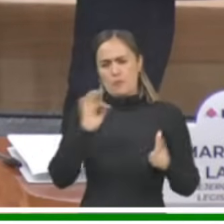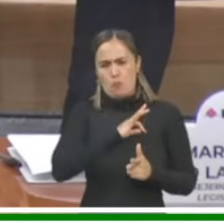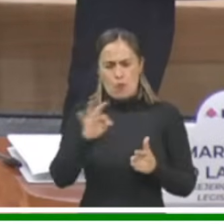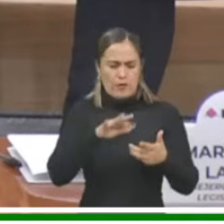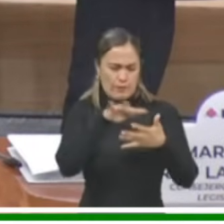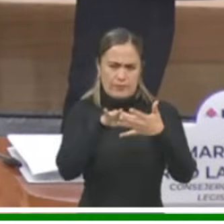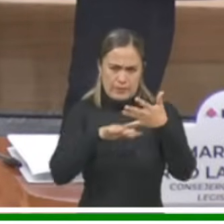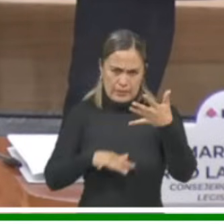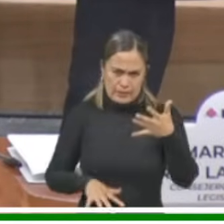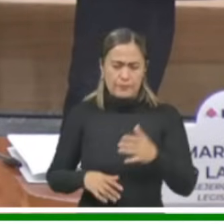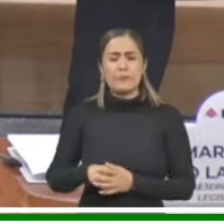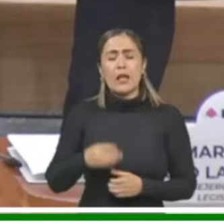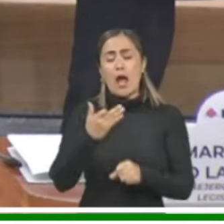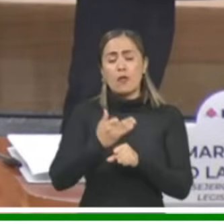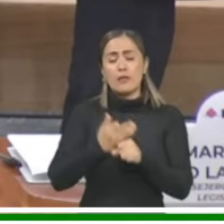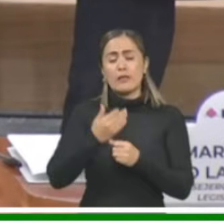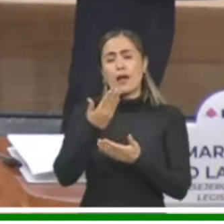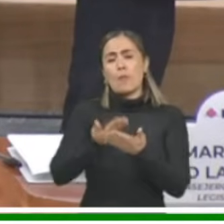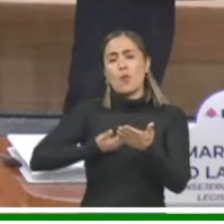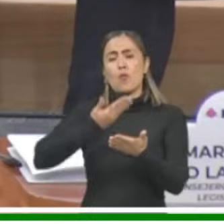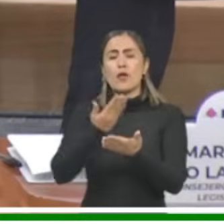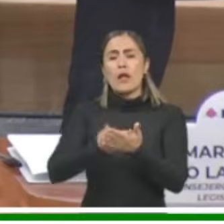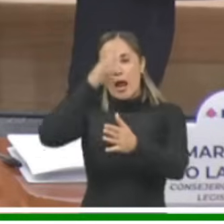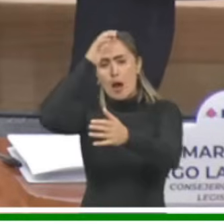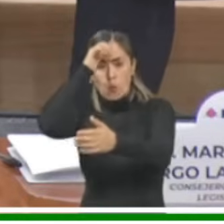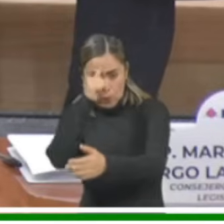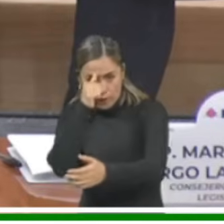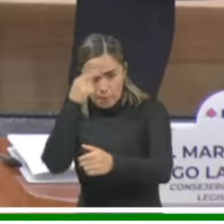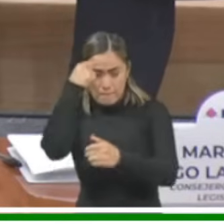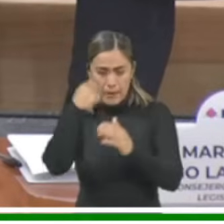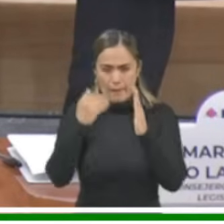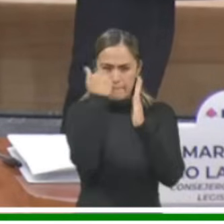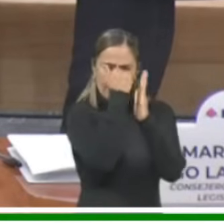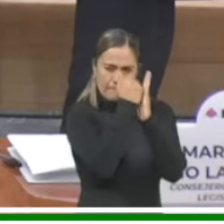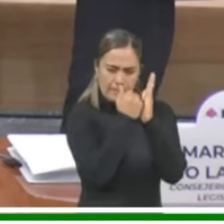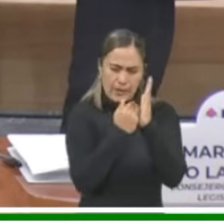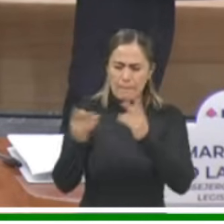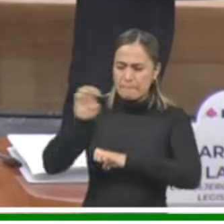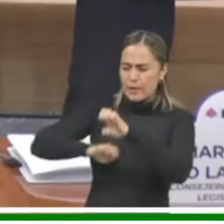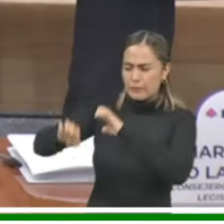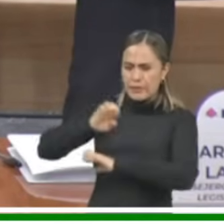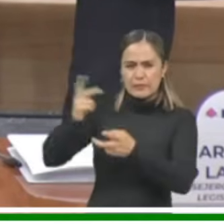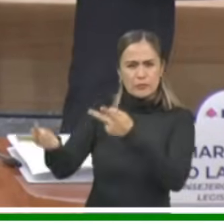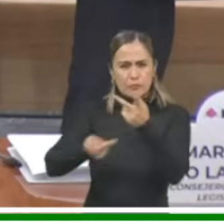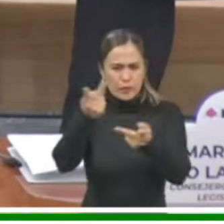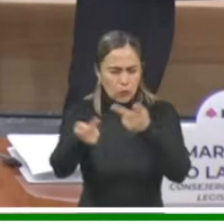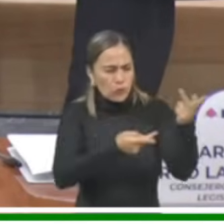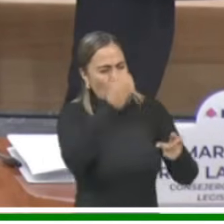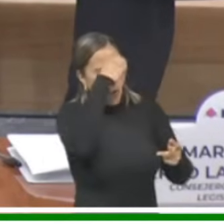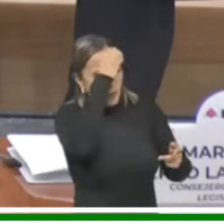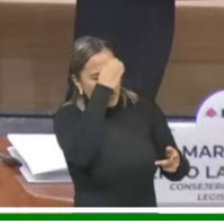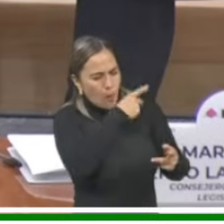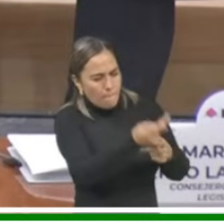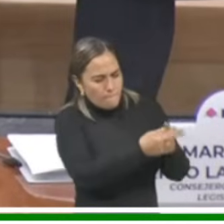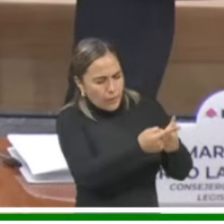acuerdo proponemos a ustedes el establecer medidas para garantizar que las encuestas y sondeos de opinión se utilicen como herramienta